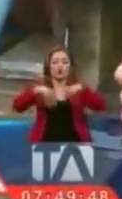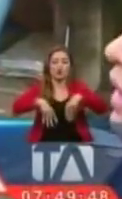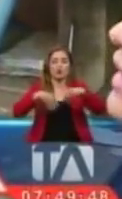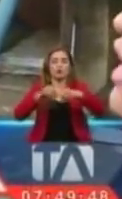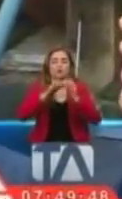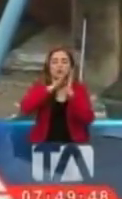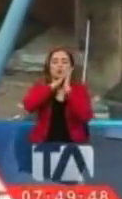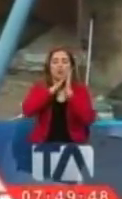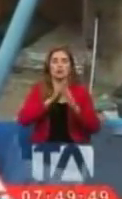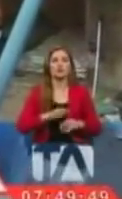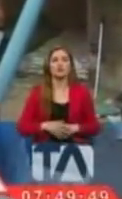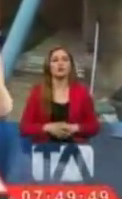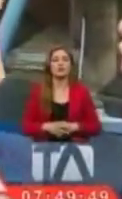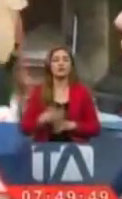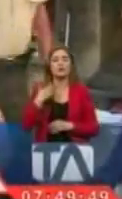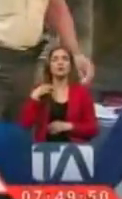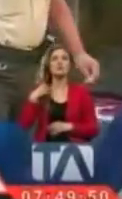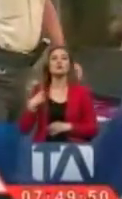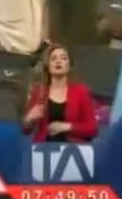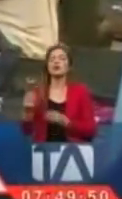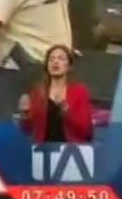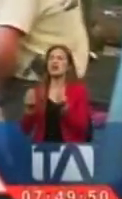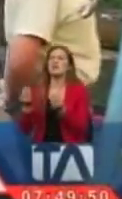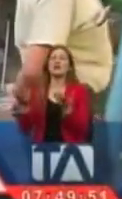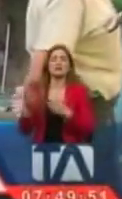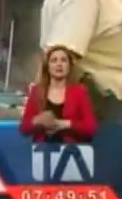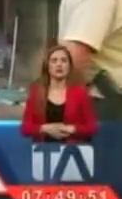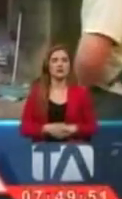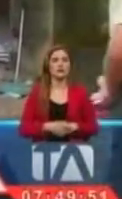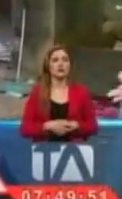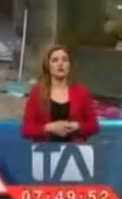pernoctar vamos a tomar